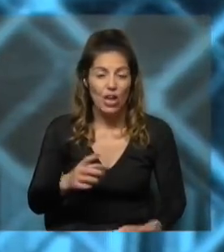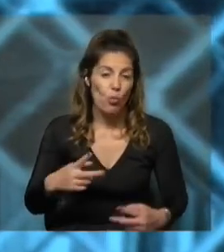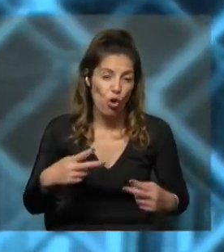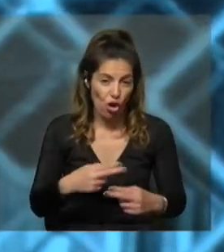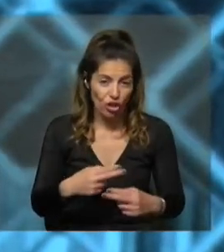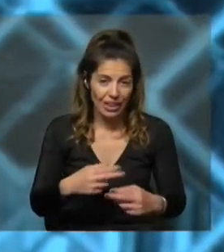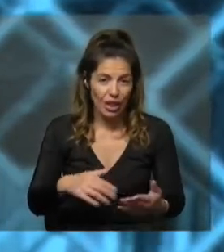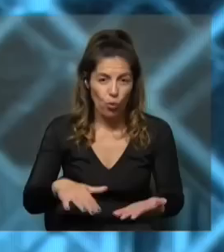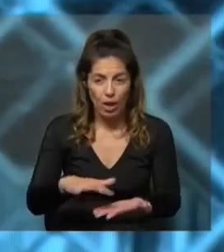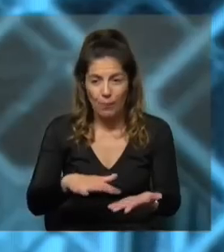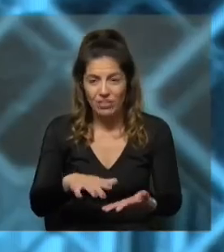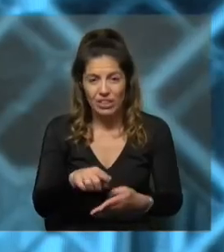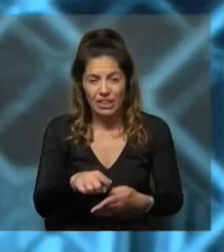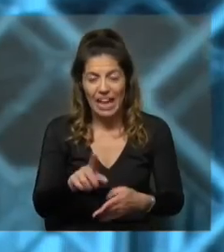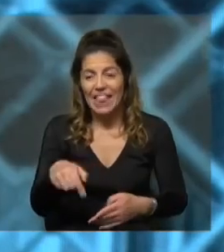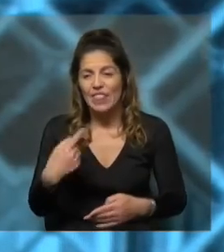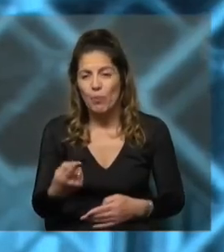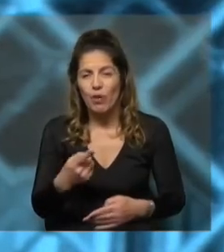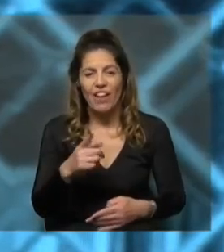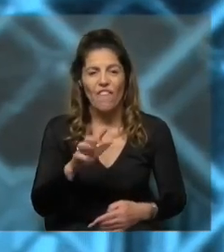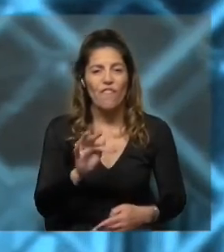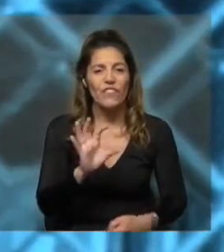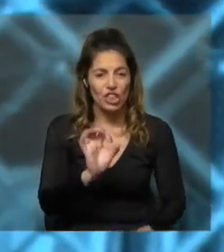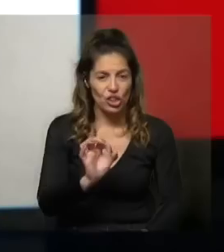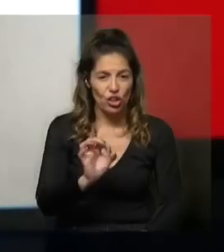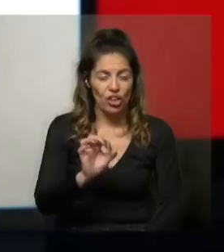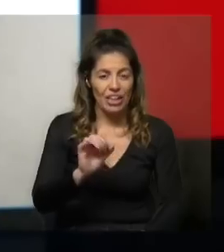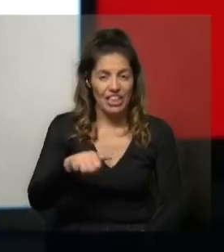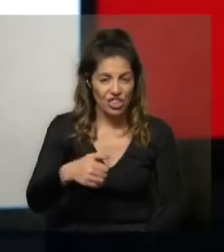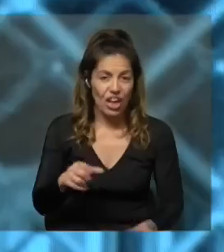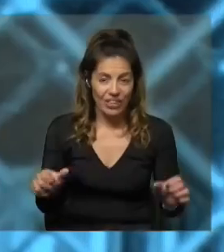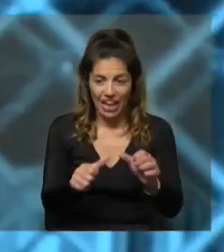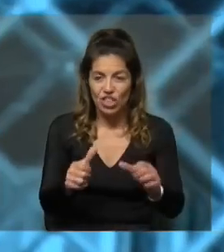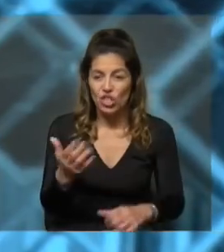espacio y enseguida que ya había hecho